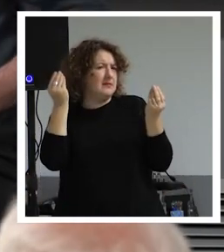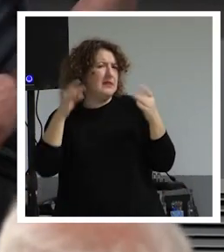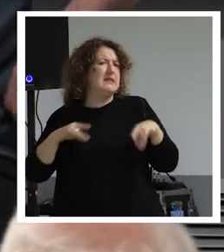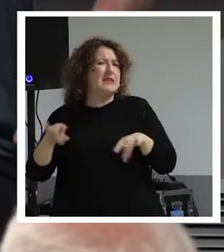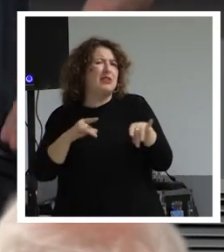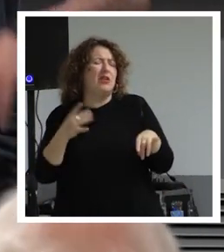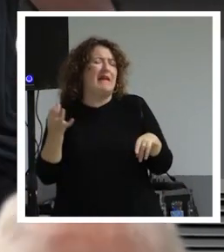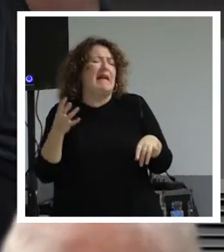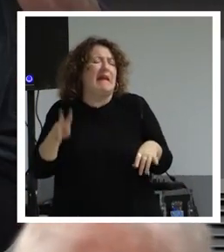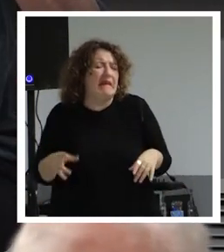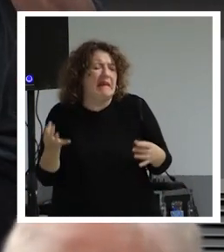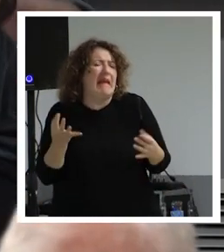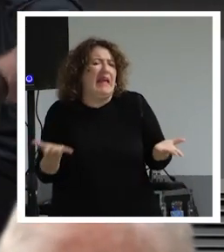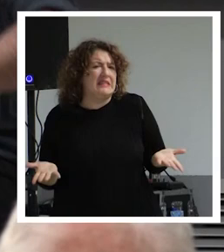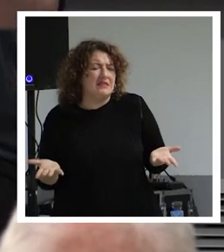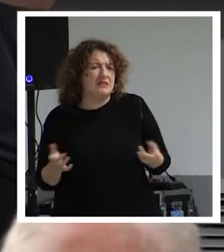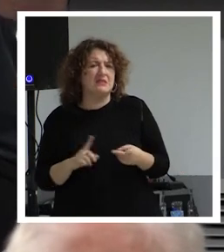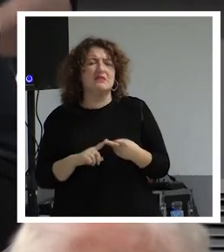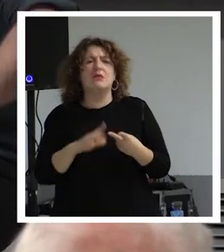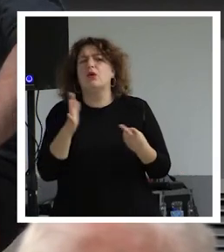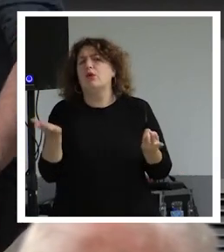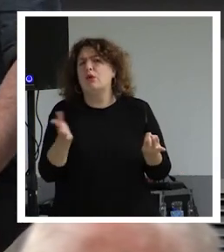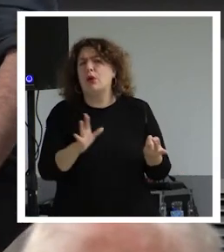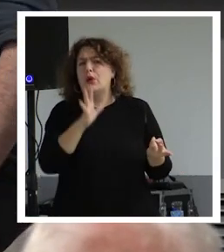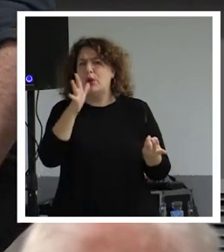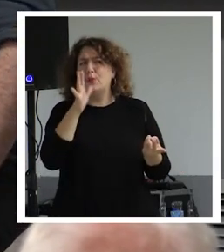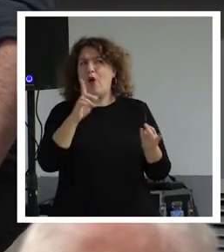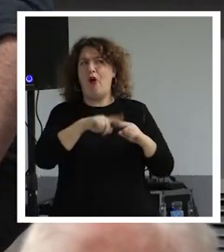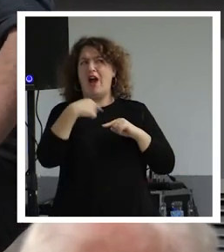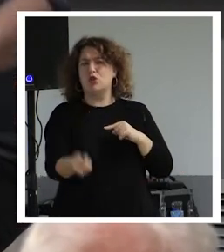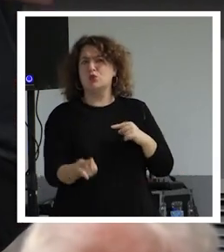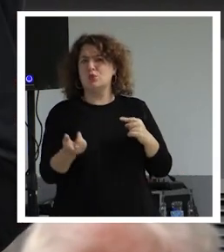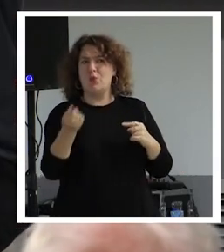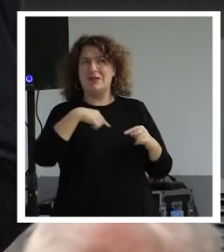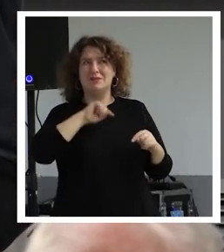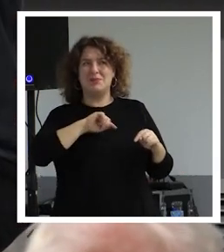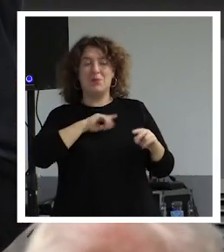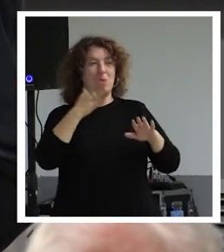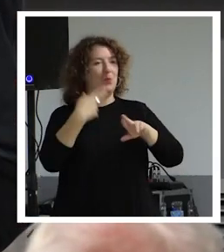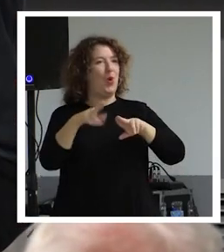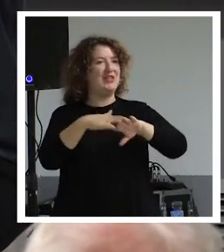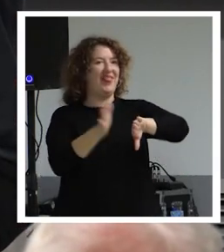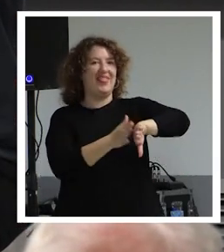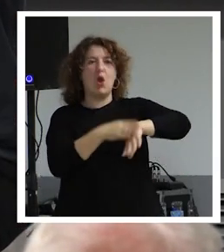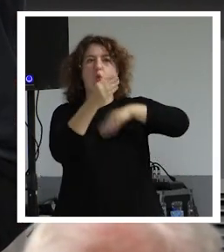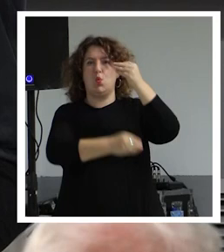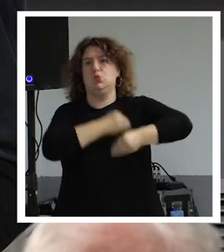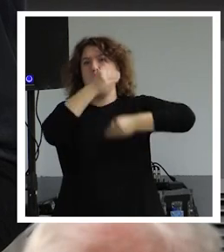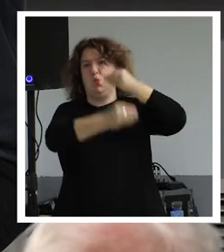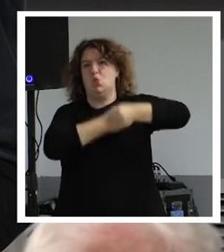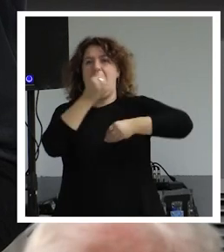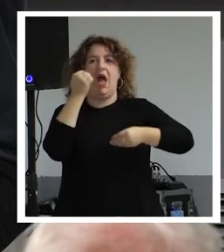darme un ensayo porque no tengo herramientas para esto son dos preguntas qué es